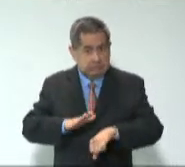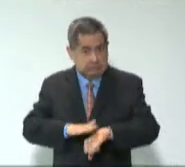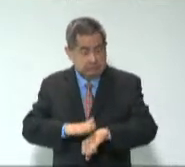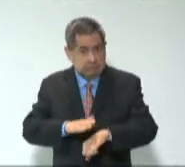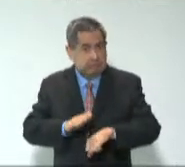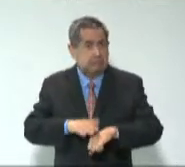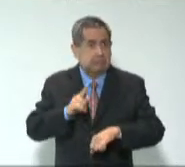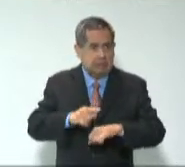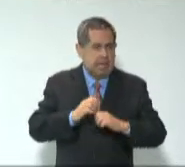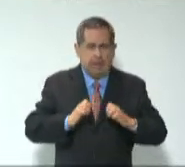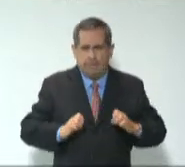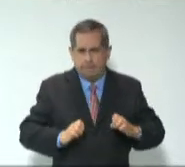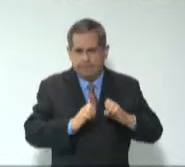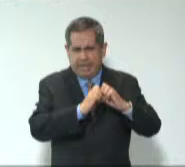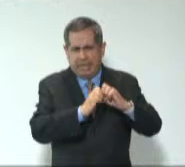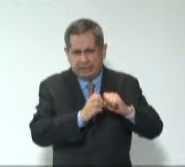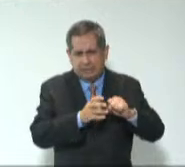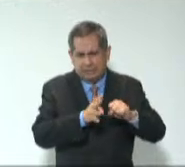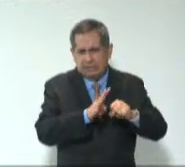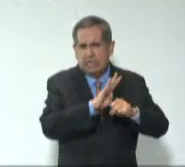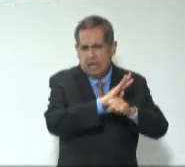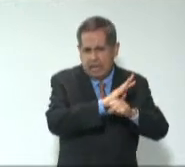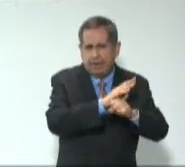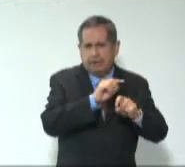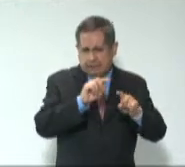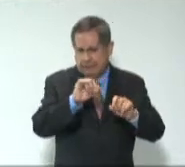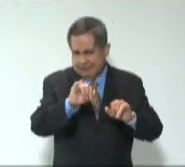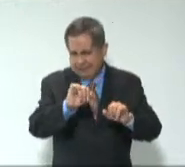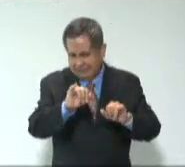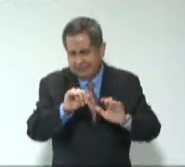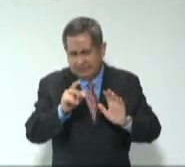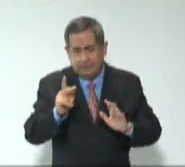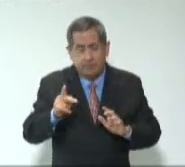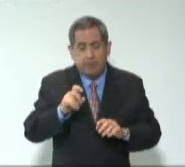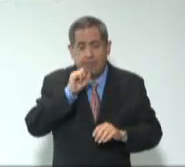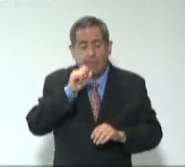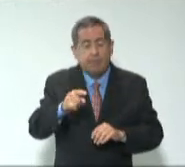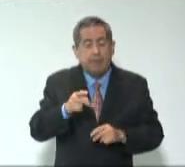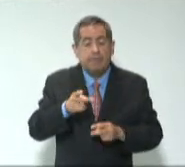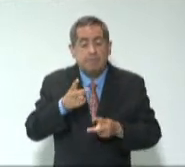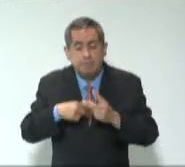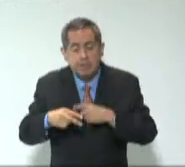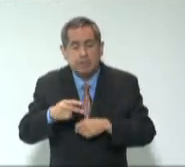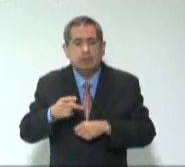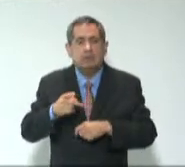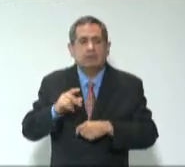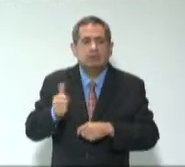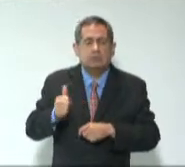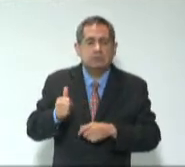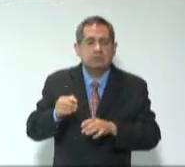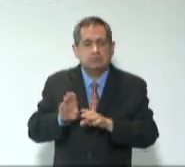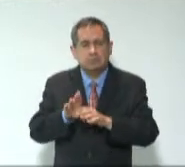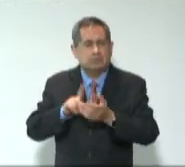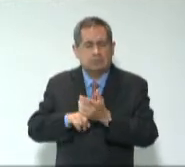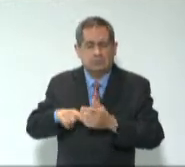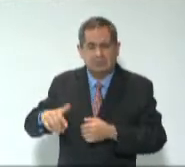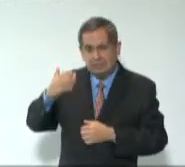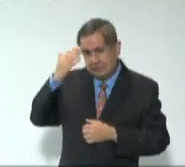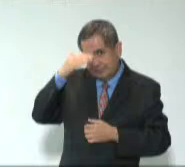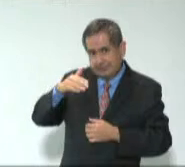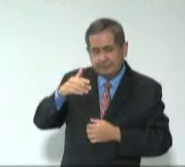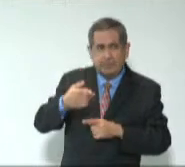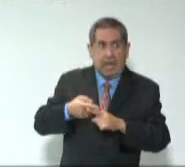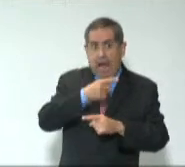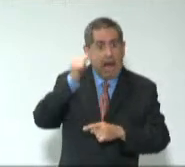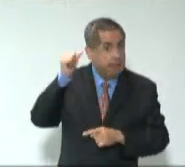de la emergencia sanitaria nos estábamos enfrentando eh insisto esto ya en el lejano